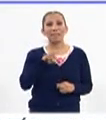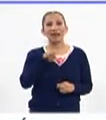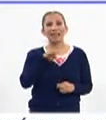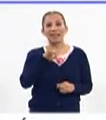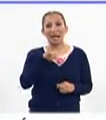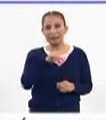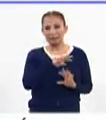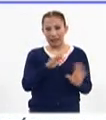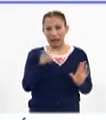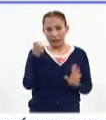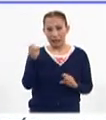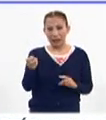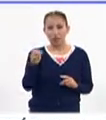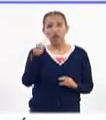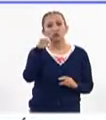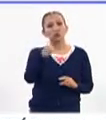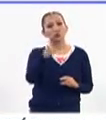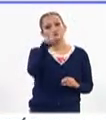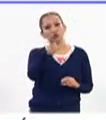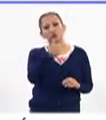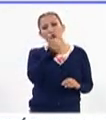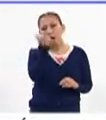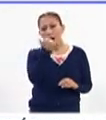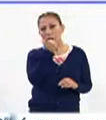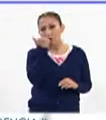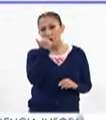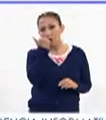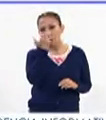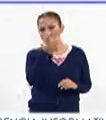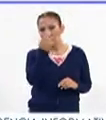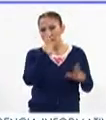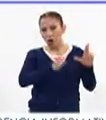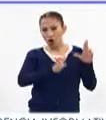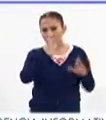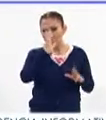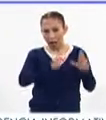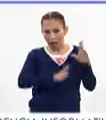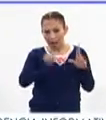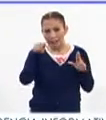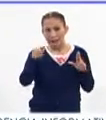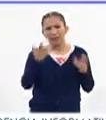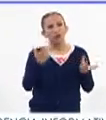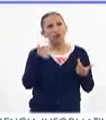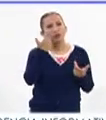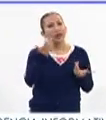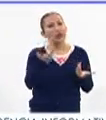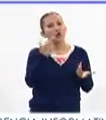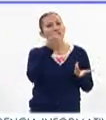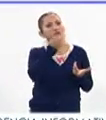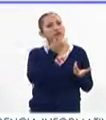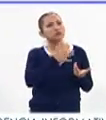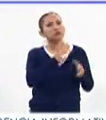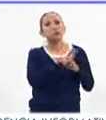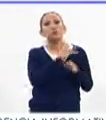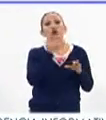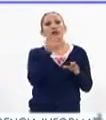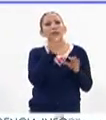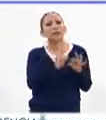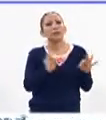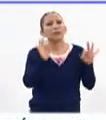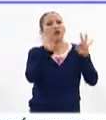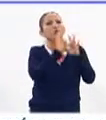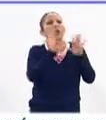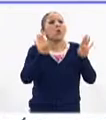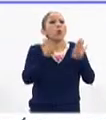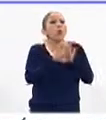y bueno, además de esto, tú eres estudiante de una escuela normal y en ese sentido me gustaría que nos dijeras por qué es relevante